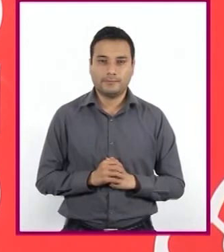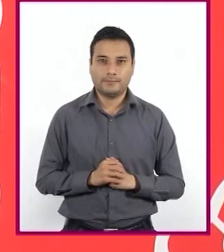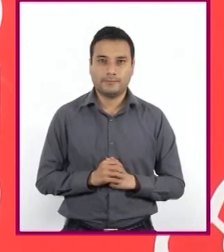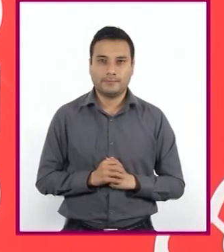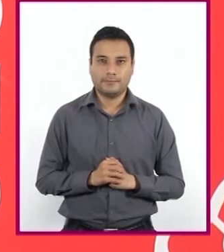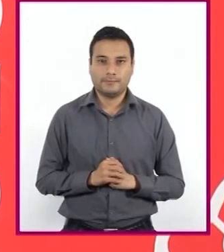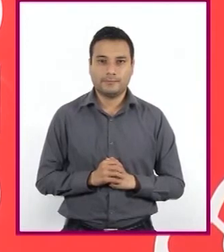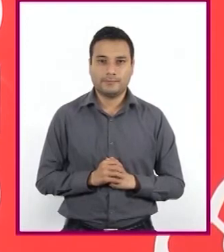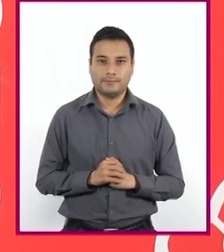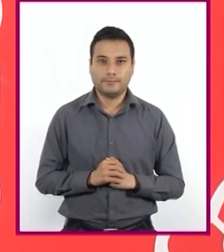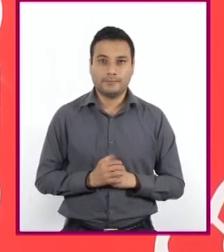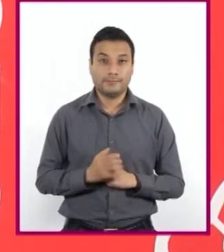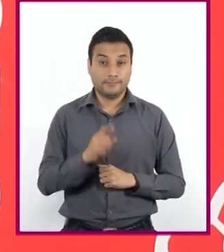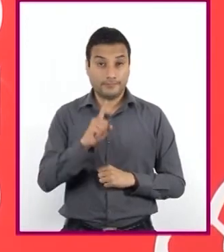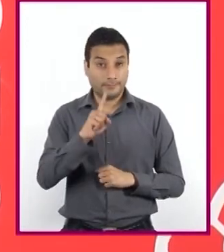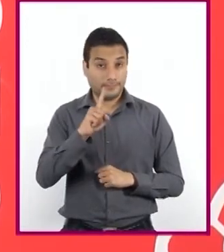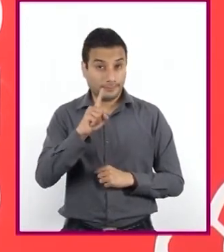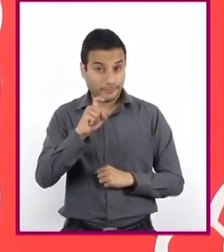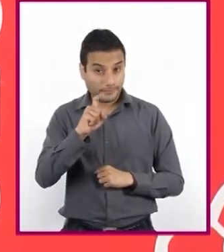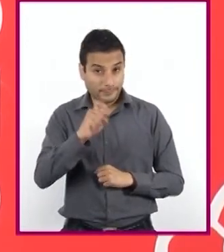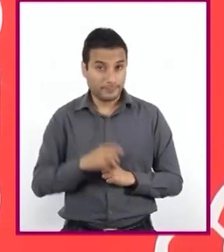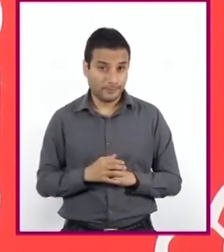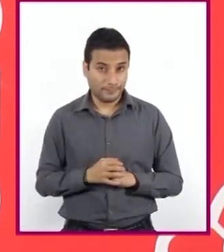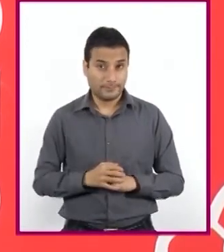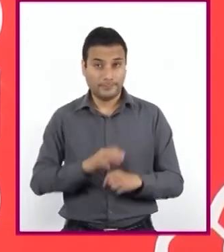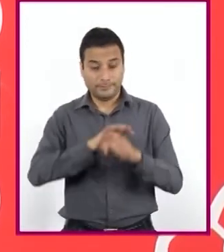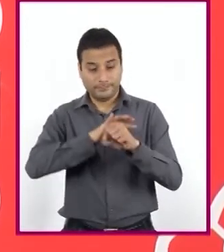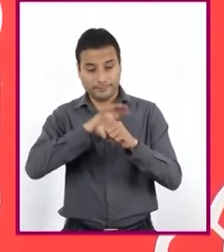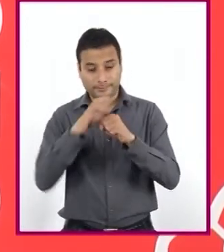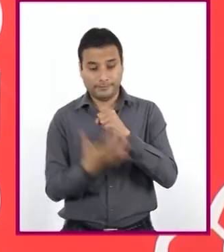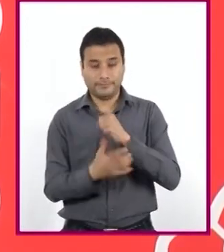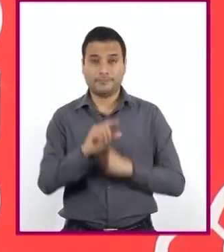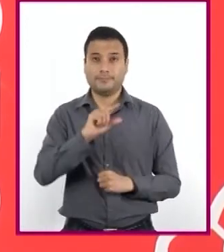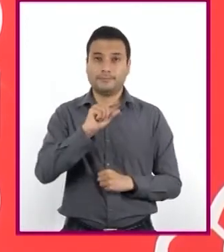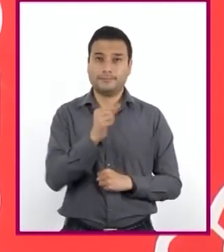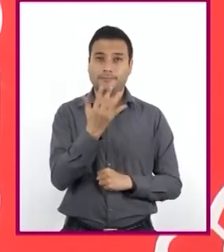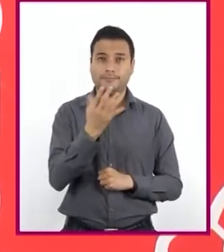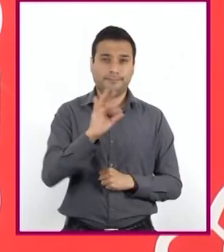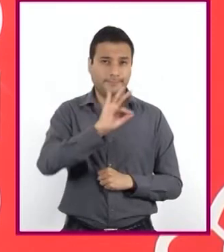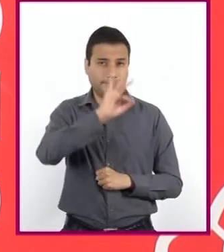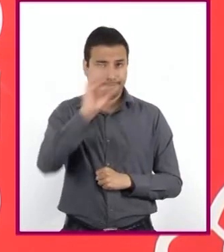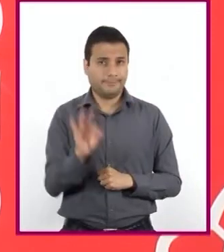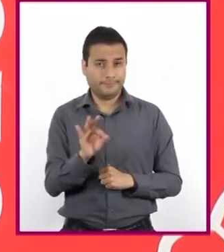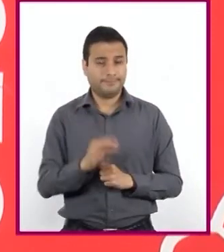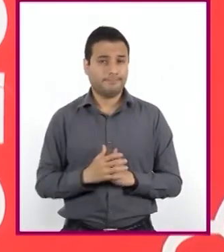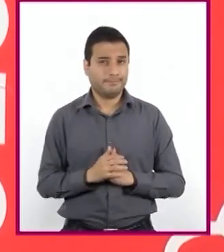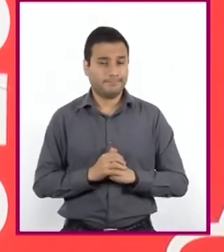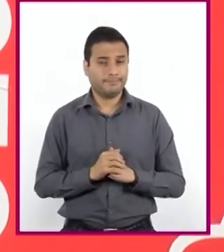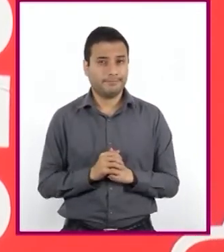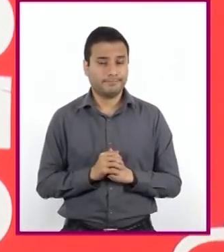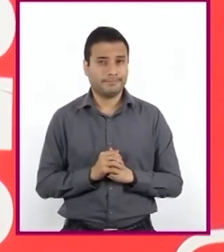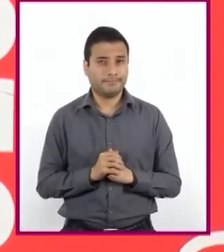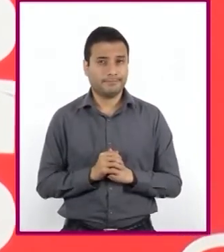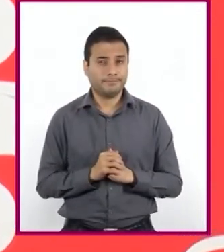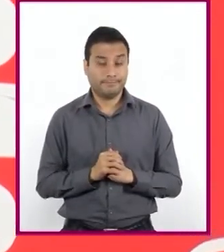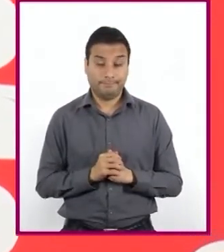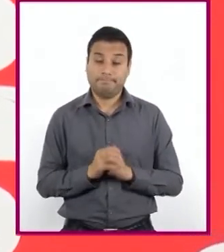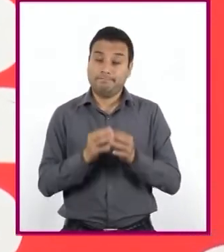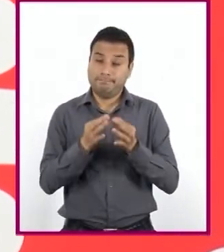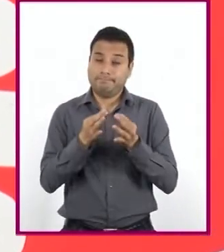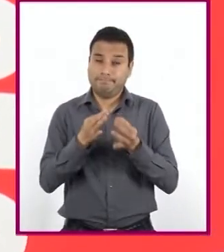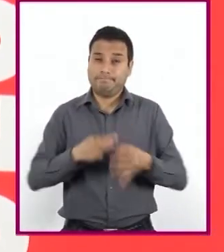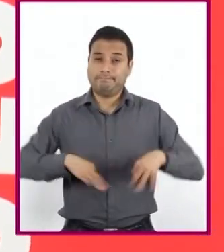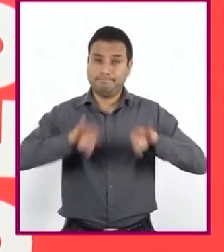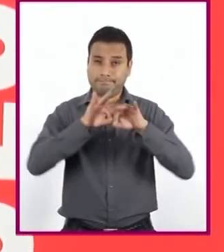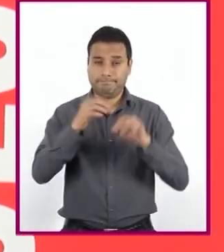El agua cubre aproximadamente el 75% de la superficie terrestre. Es fundamental para